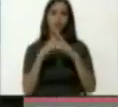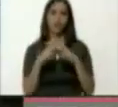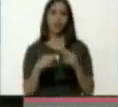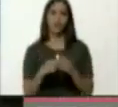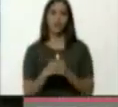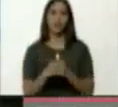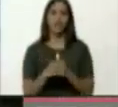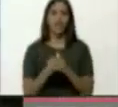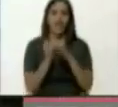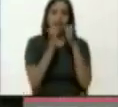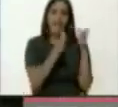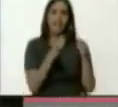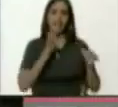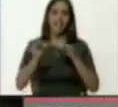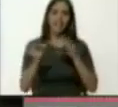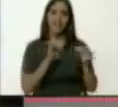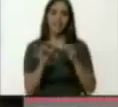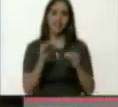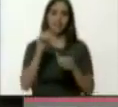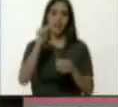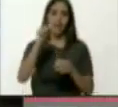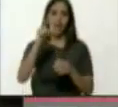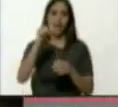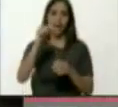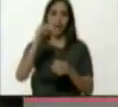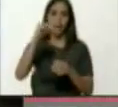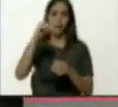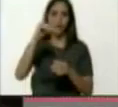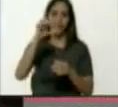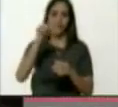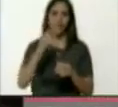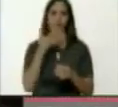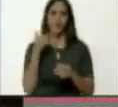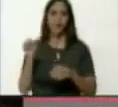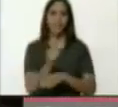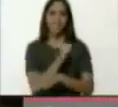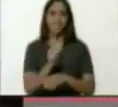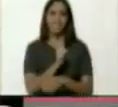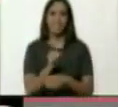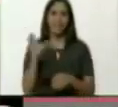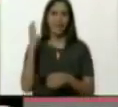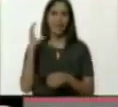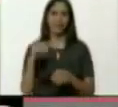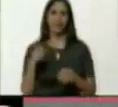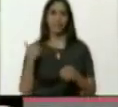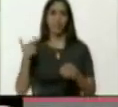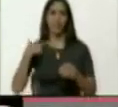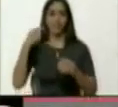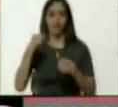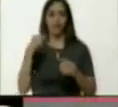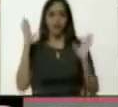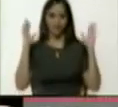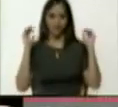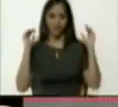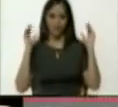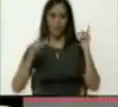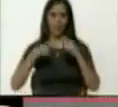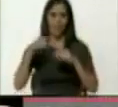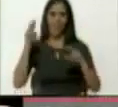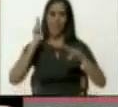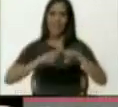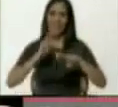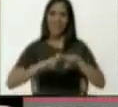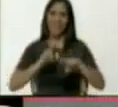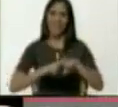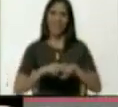al ladito del Teatro Alameda. Ahí la mejor salsa, la mejor música de Caracas, señores. Mira, nos tenemos que ir, nos vemos mañana estará La Negra, mañana